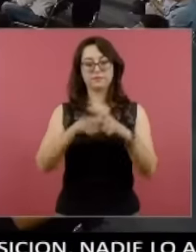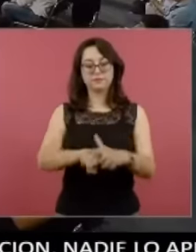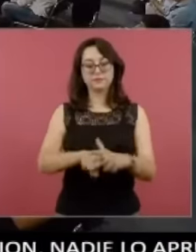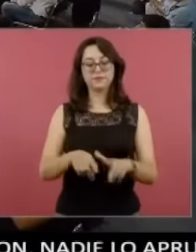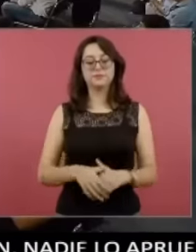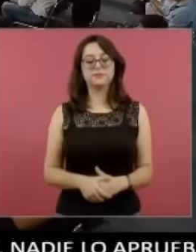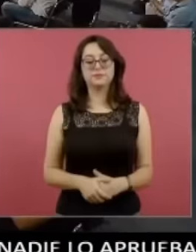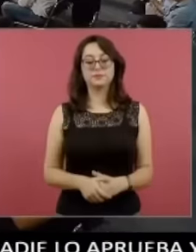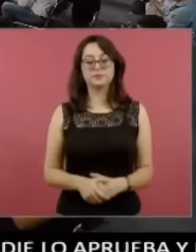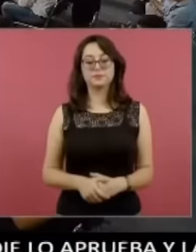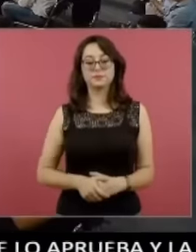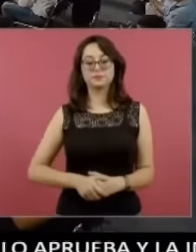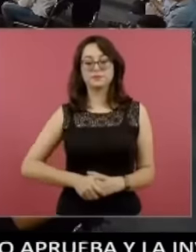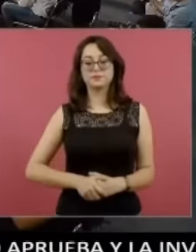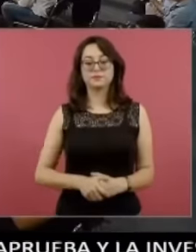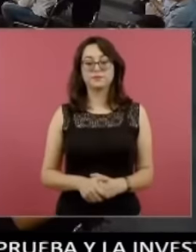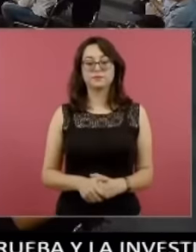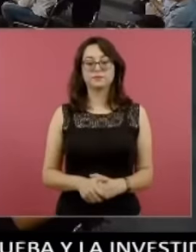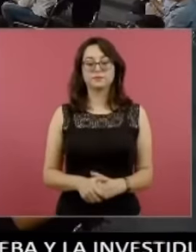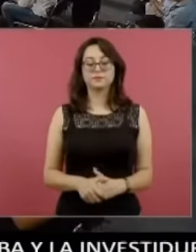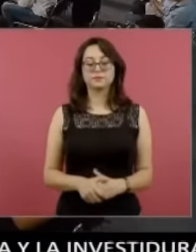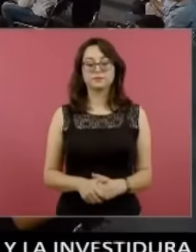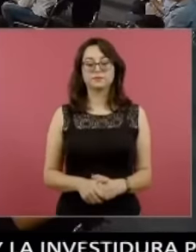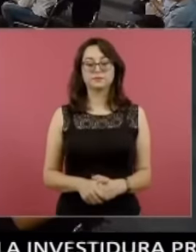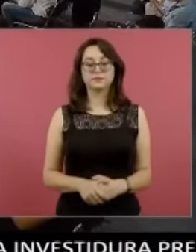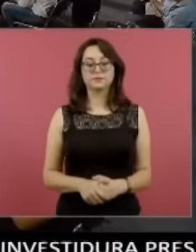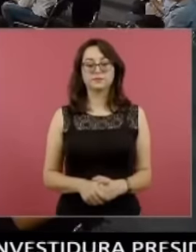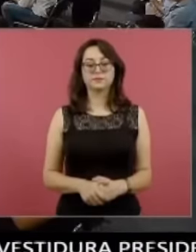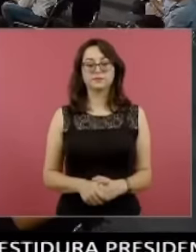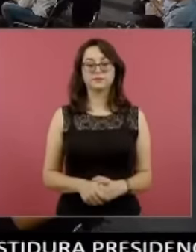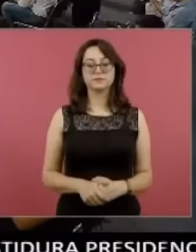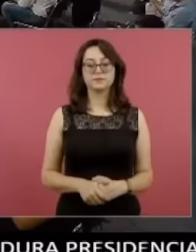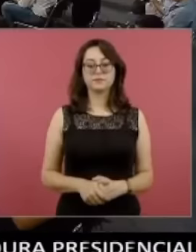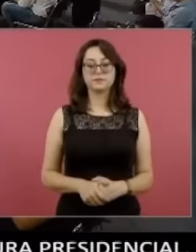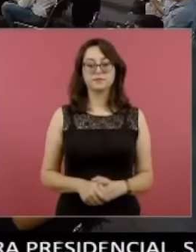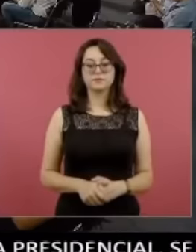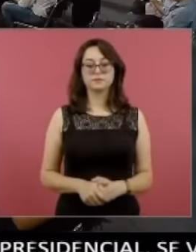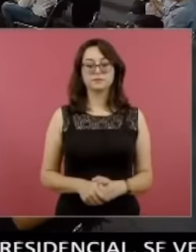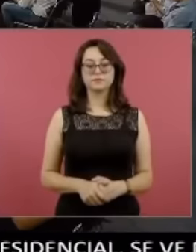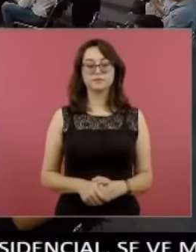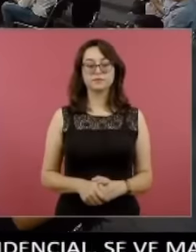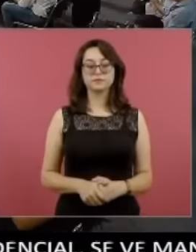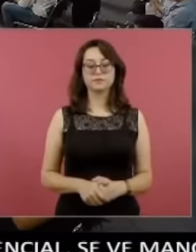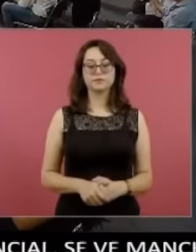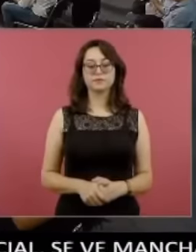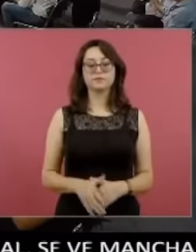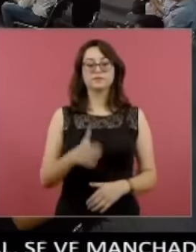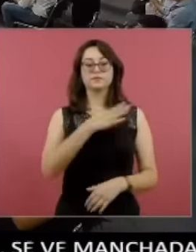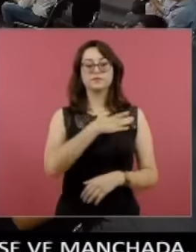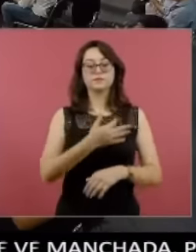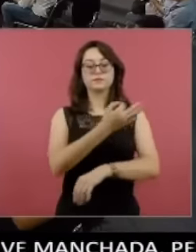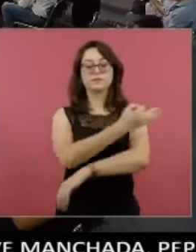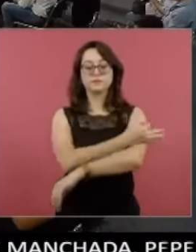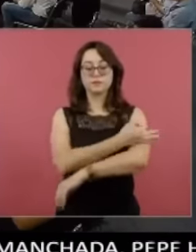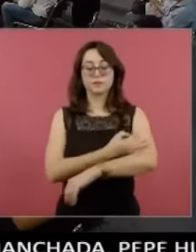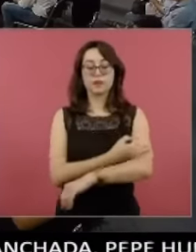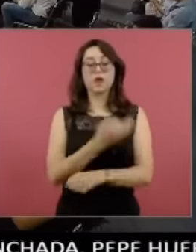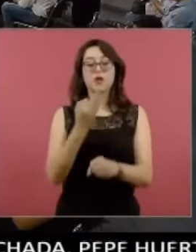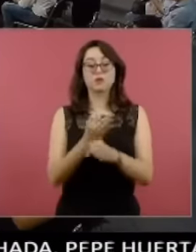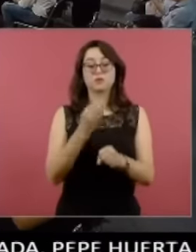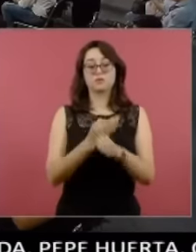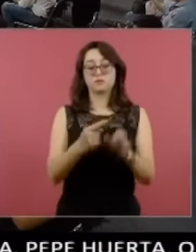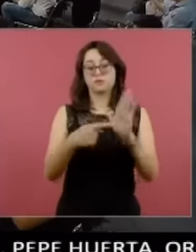de educación en torno a la elaboración de los textos pues se va a se va a dar a conocer